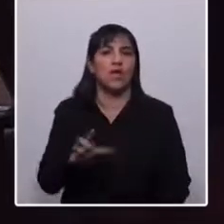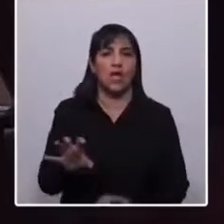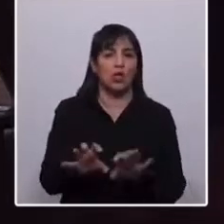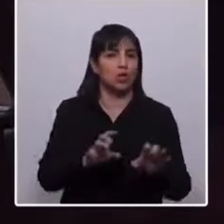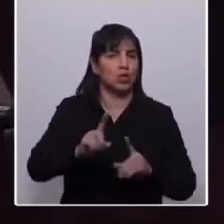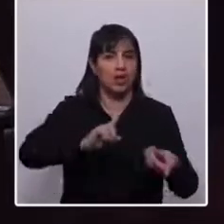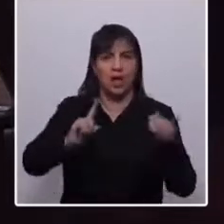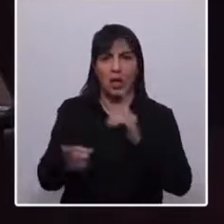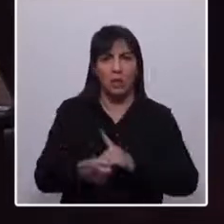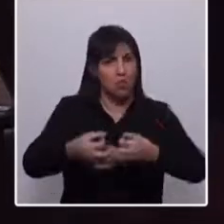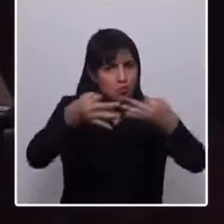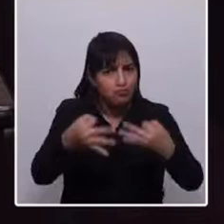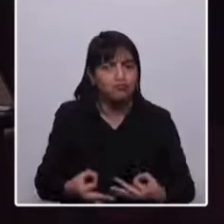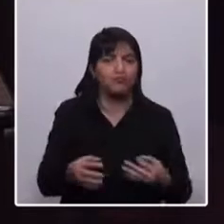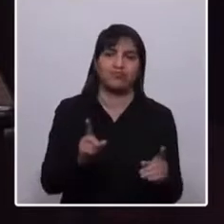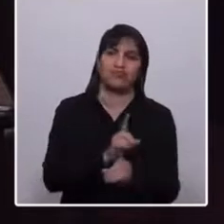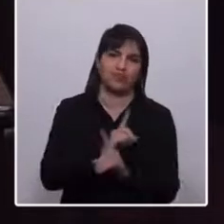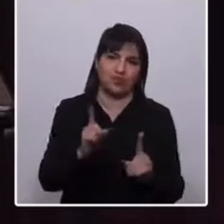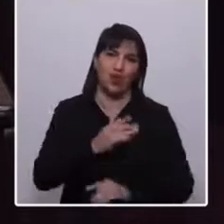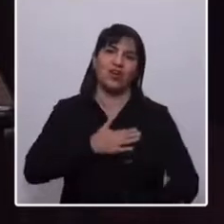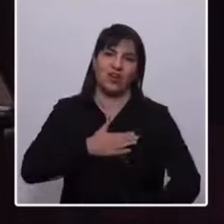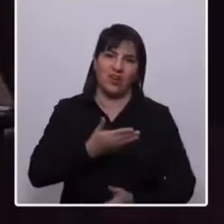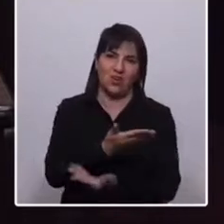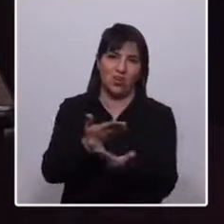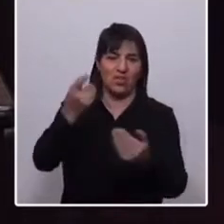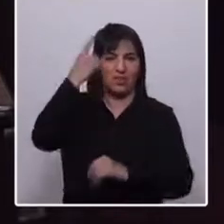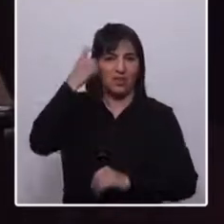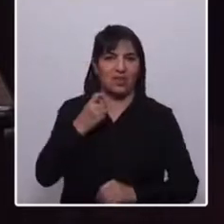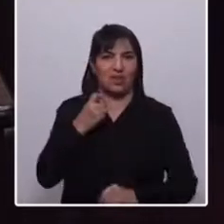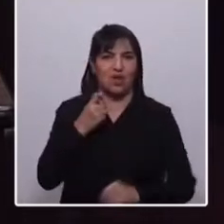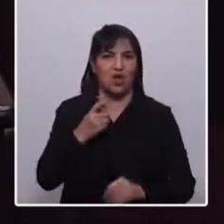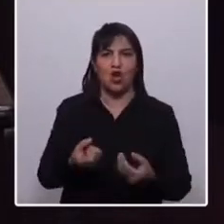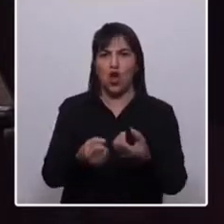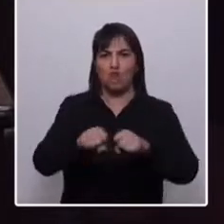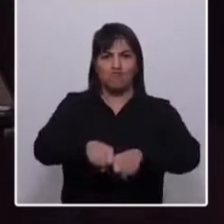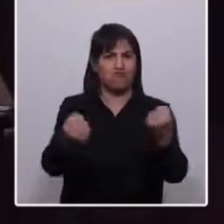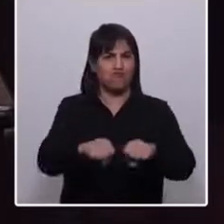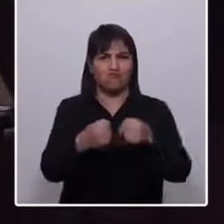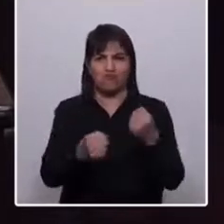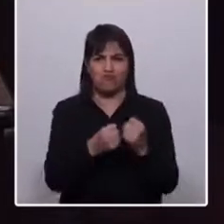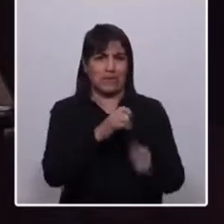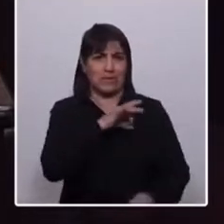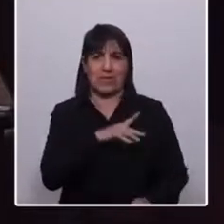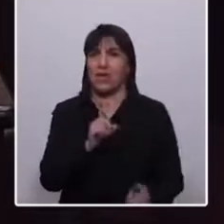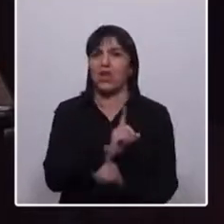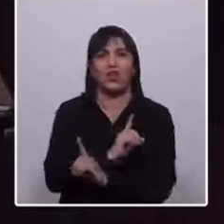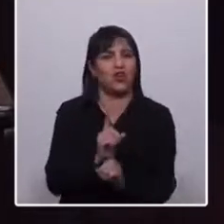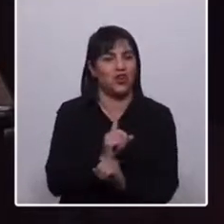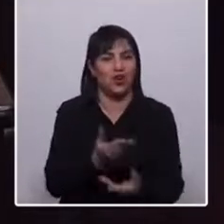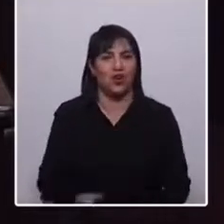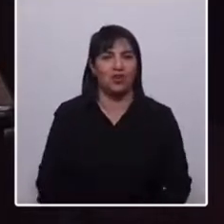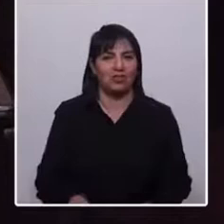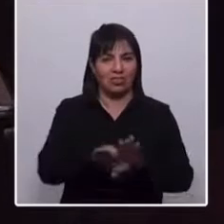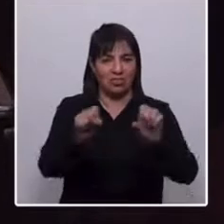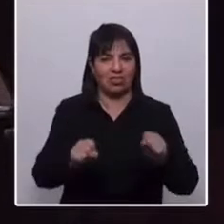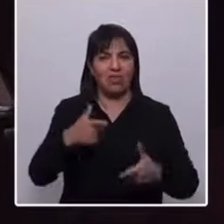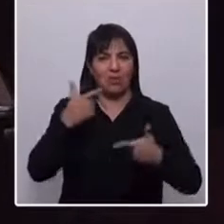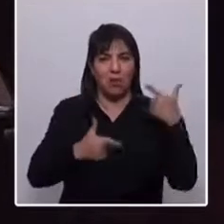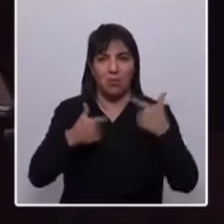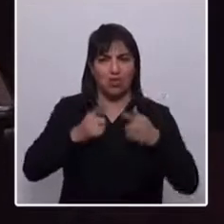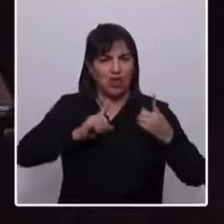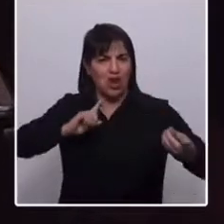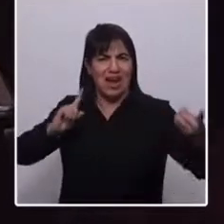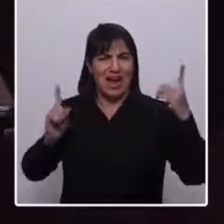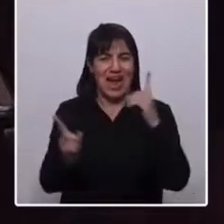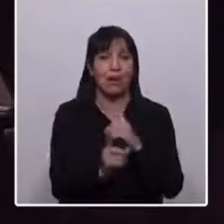cambiado radicalmente como les quieren hacer creer. No hemos ni descuartizado ni desmembrado el país. En sistema político no hay grandes cambios. Los